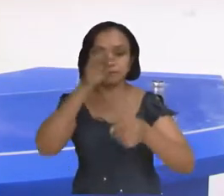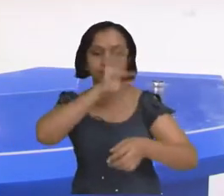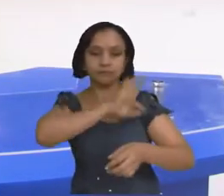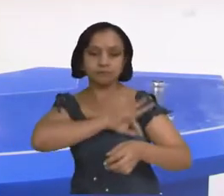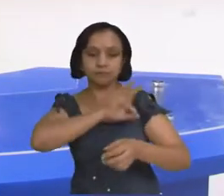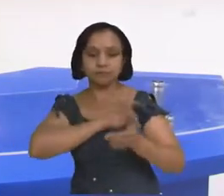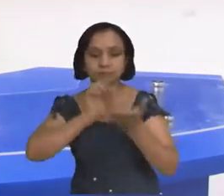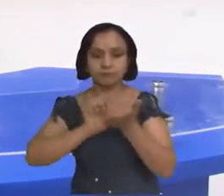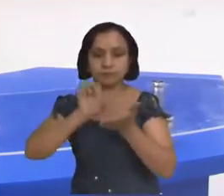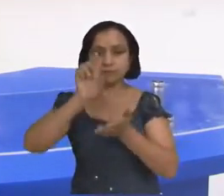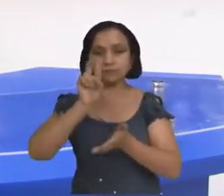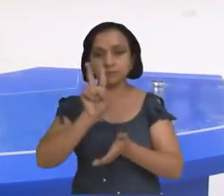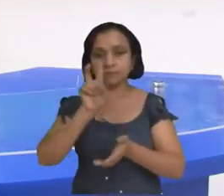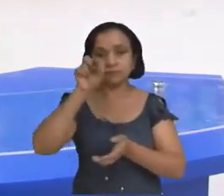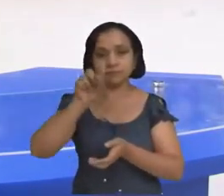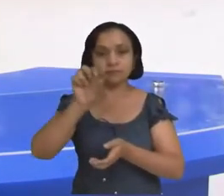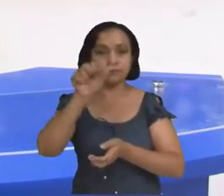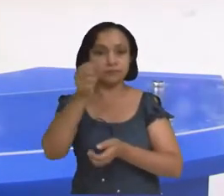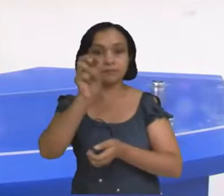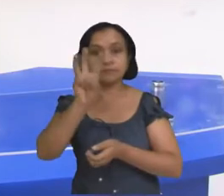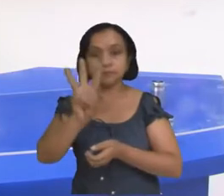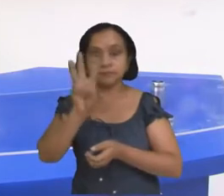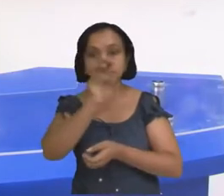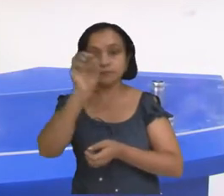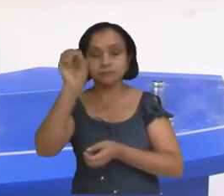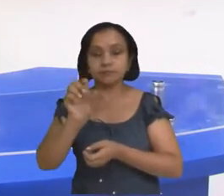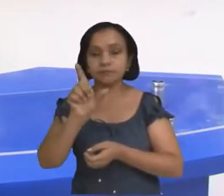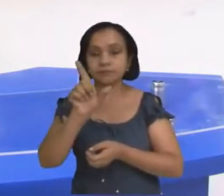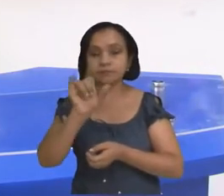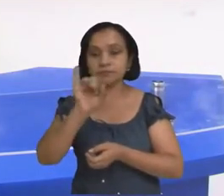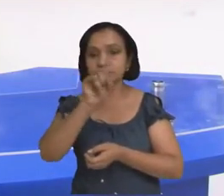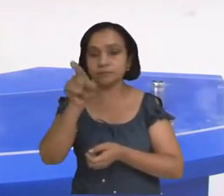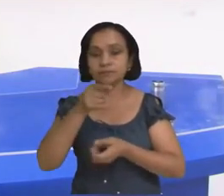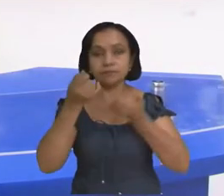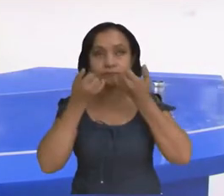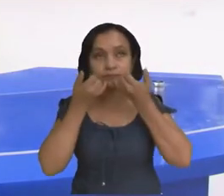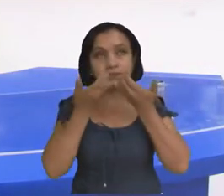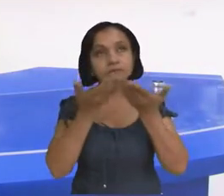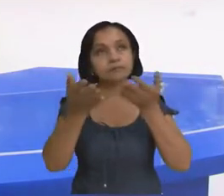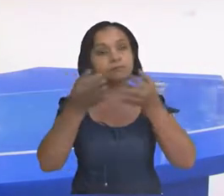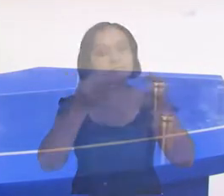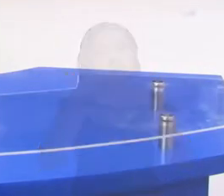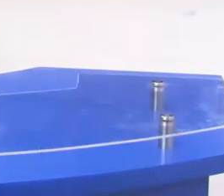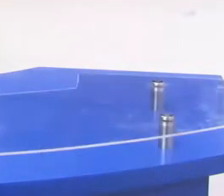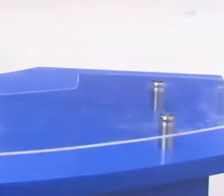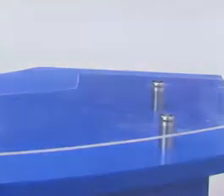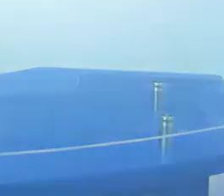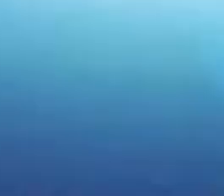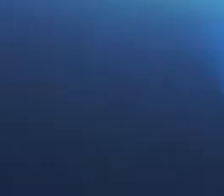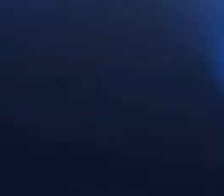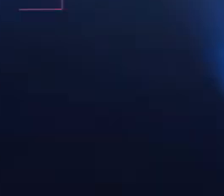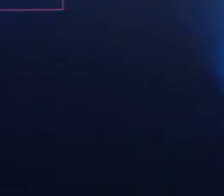del 2.63%. Liz Escoto nos brinda más información en el siguiente reporte.